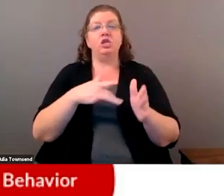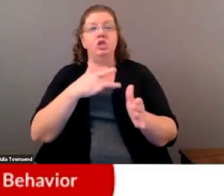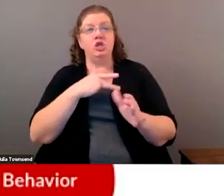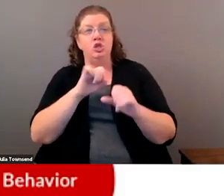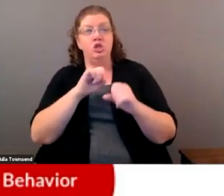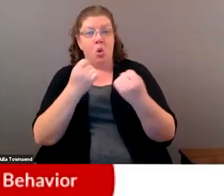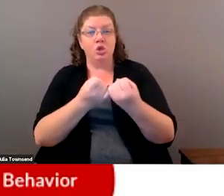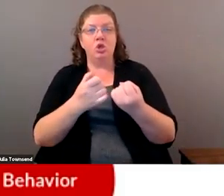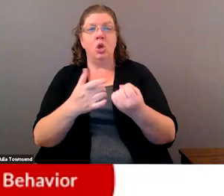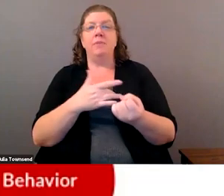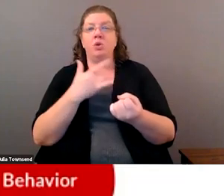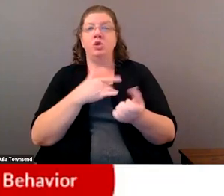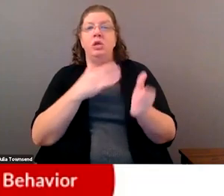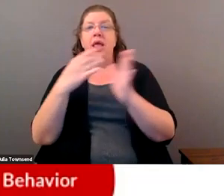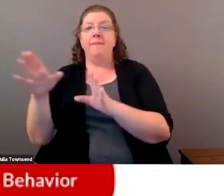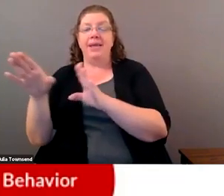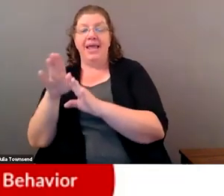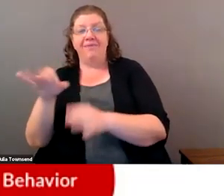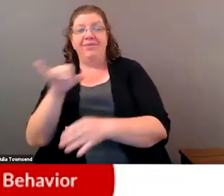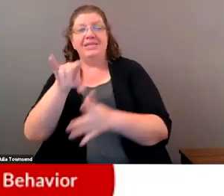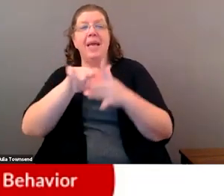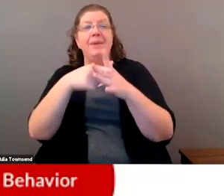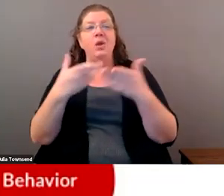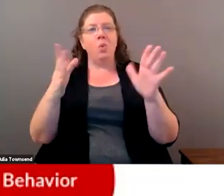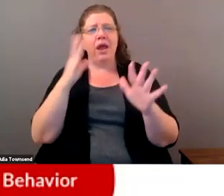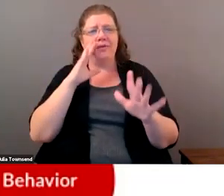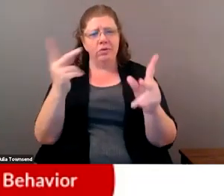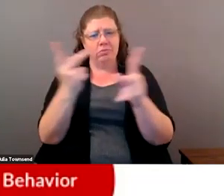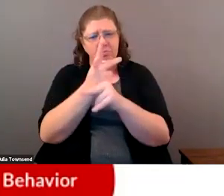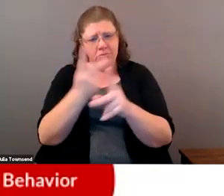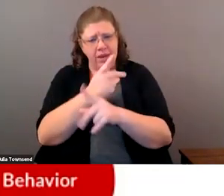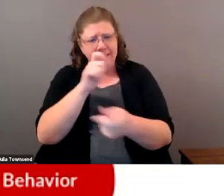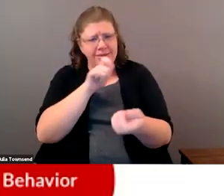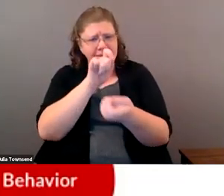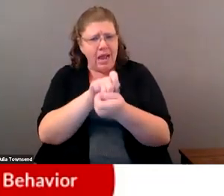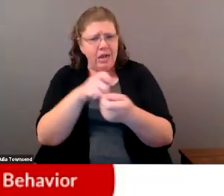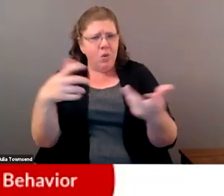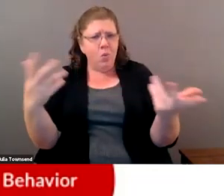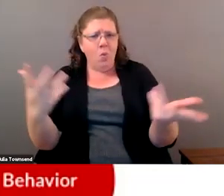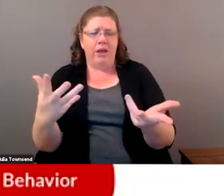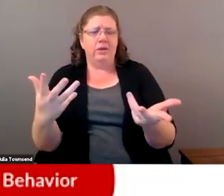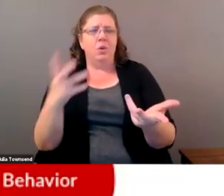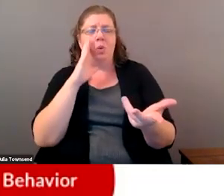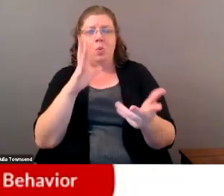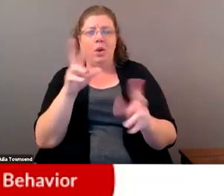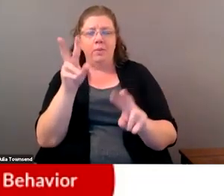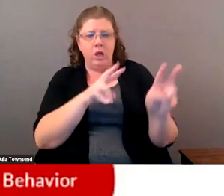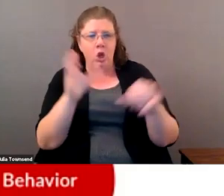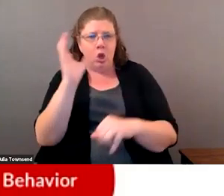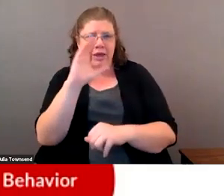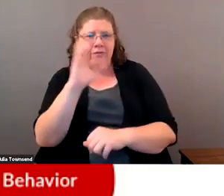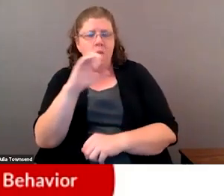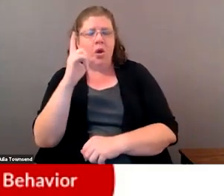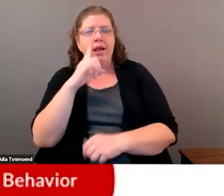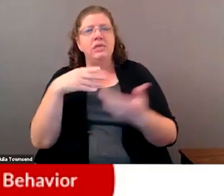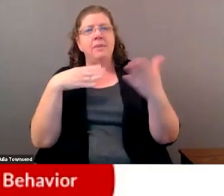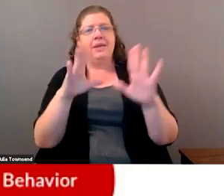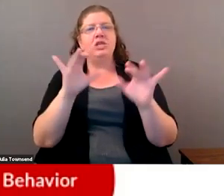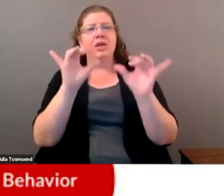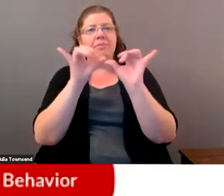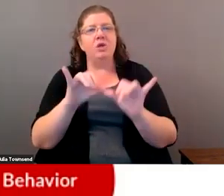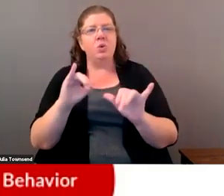bajo académicas y emocionales y conductuales y esto es una forma preliminar de que nosotros podemos determinar con exactitud